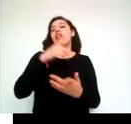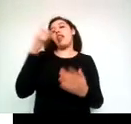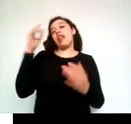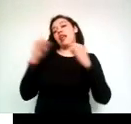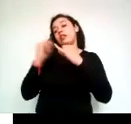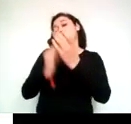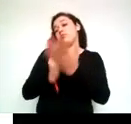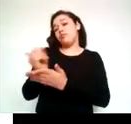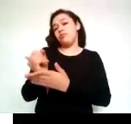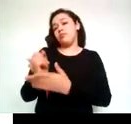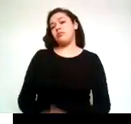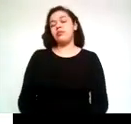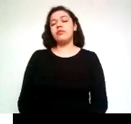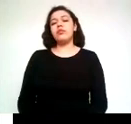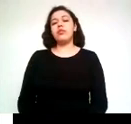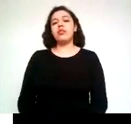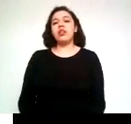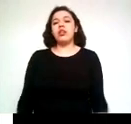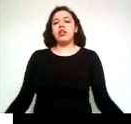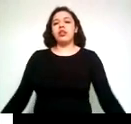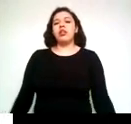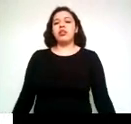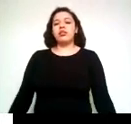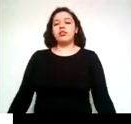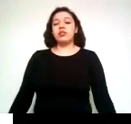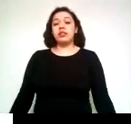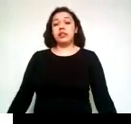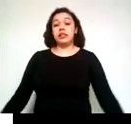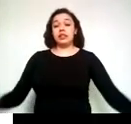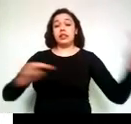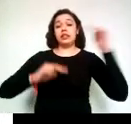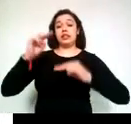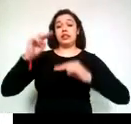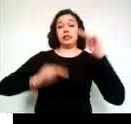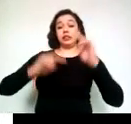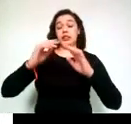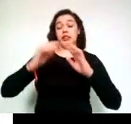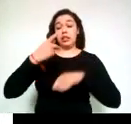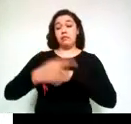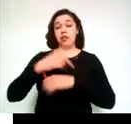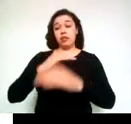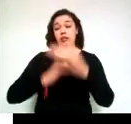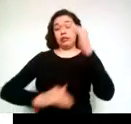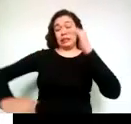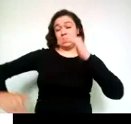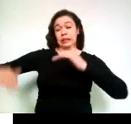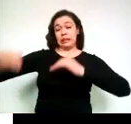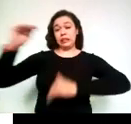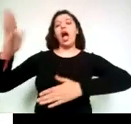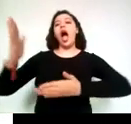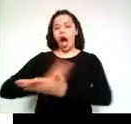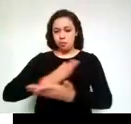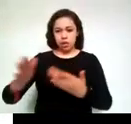¿Okay? Si tenemos un nivel de riesgo muy alto, nos dice, ok, además de hacer este análisis